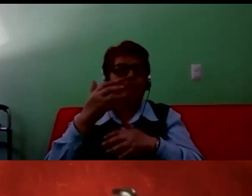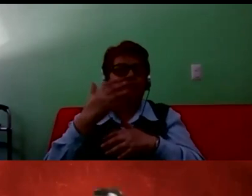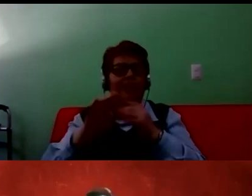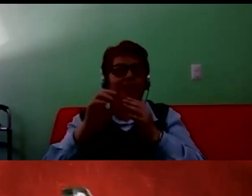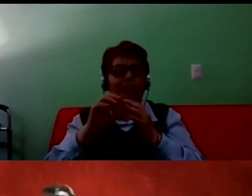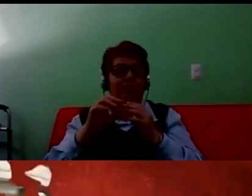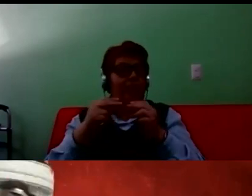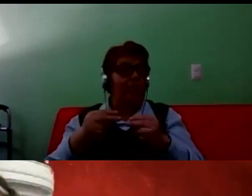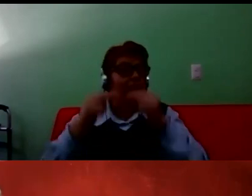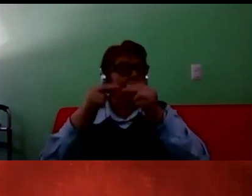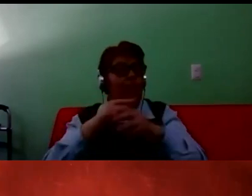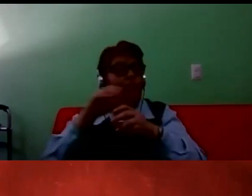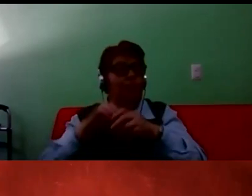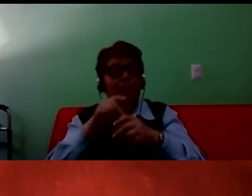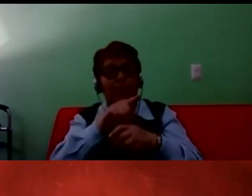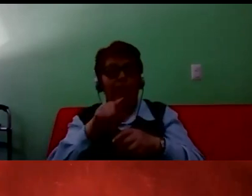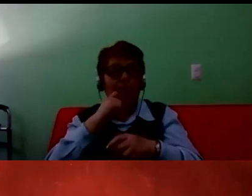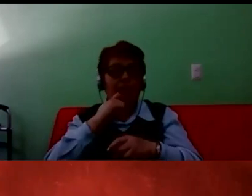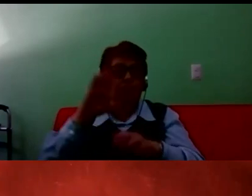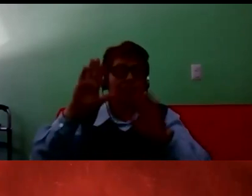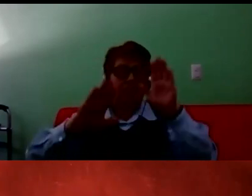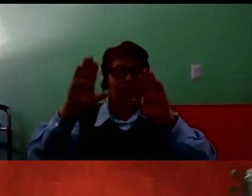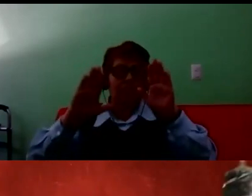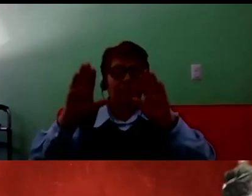puntos generales. ¿Algún diputado o diputada quiere hacer el uso de la voz?